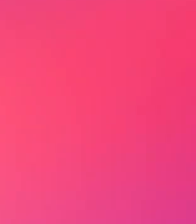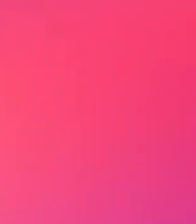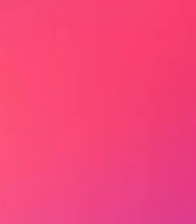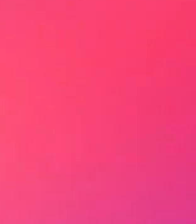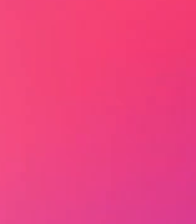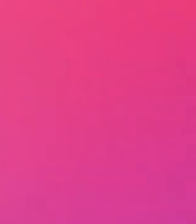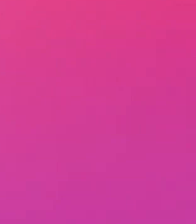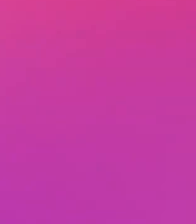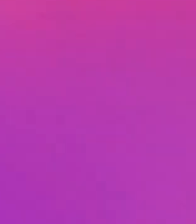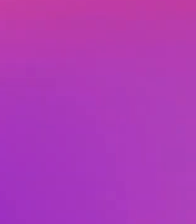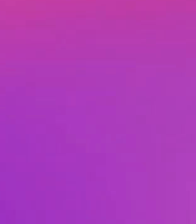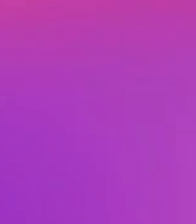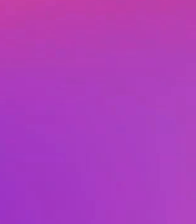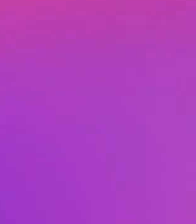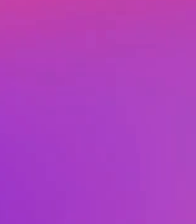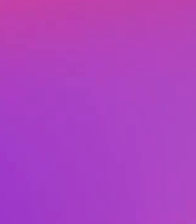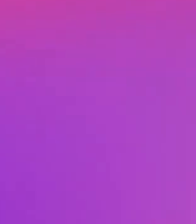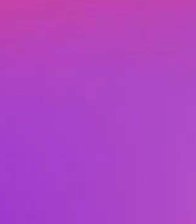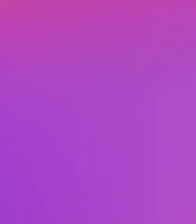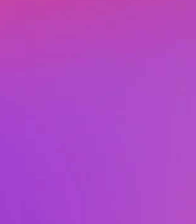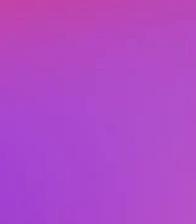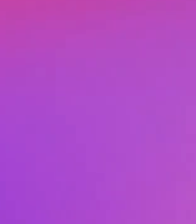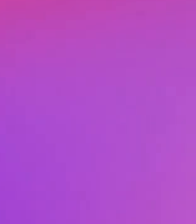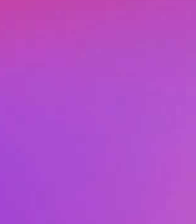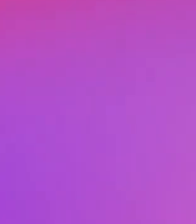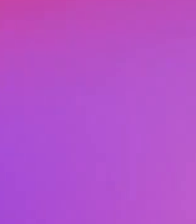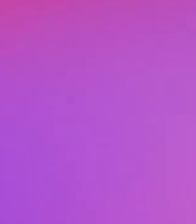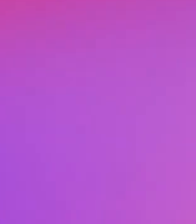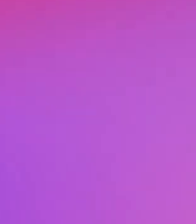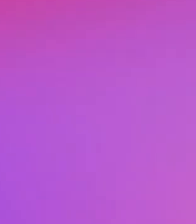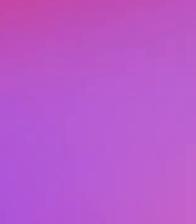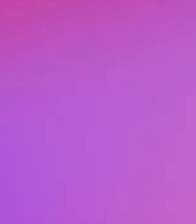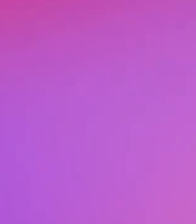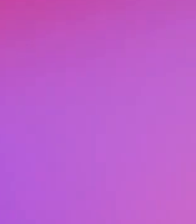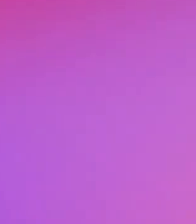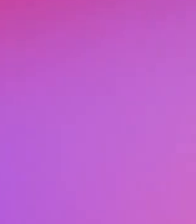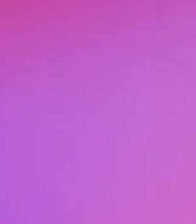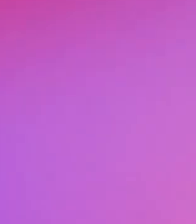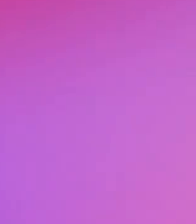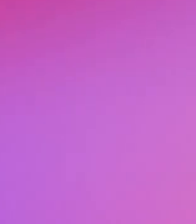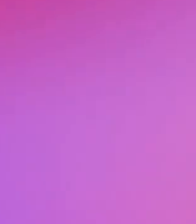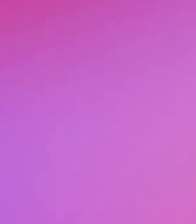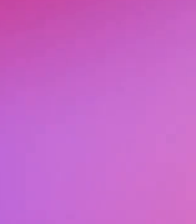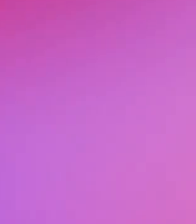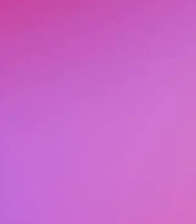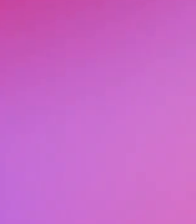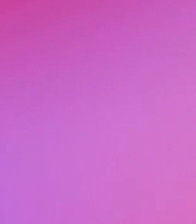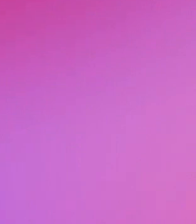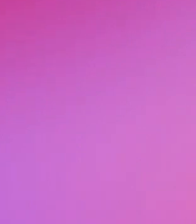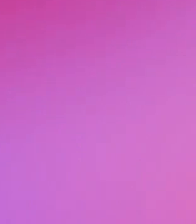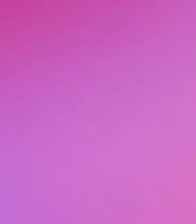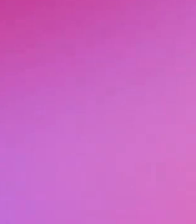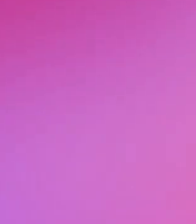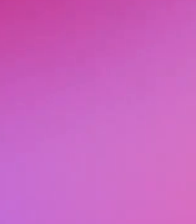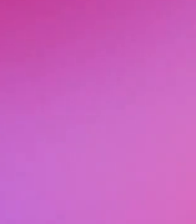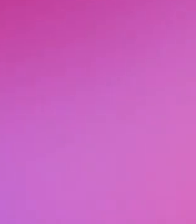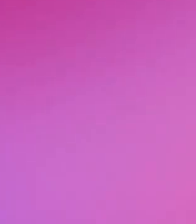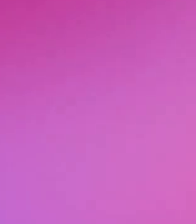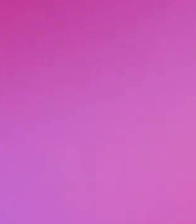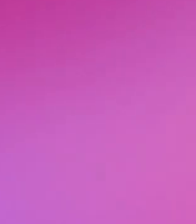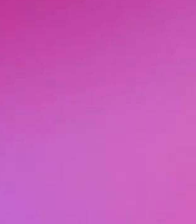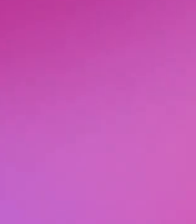com mx y recuerda que también cuentas con el sitio aprende en casa punto